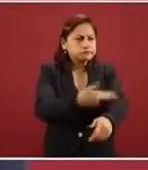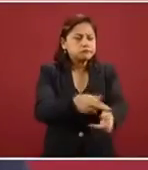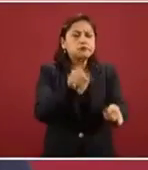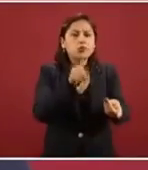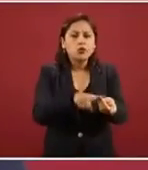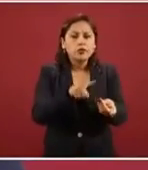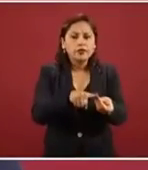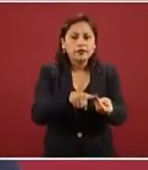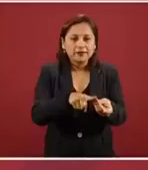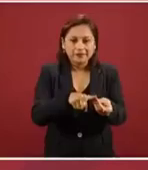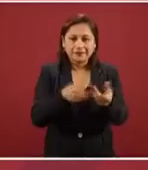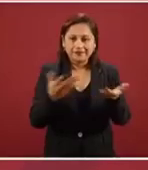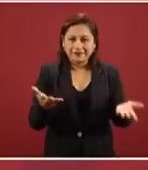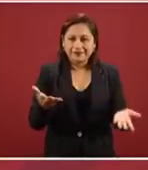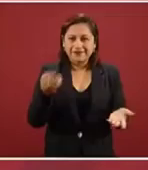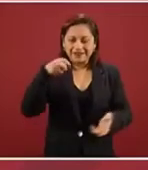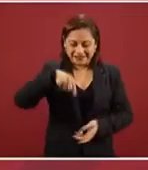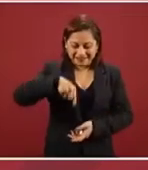permite